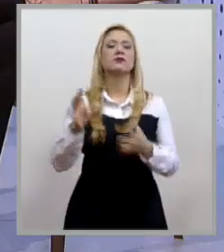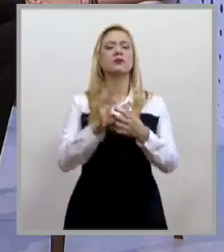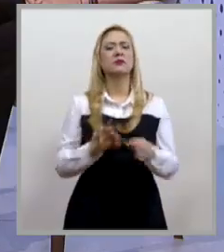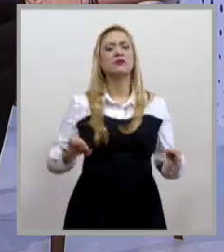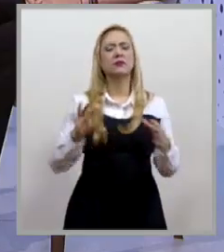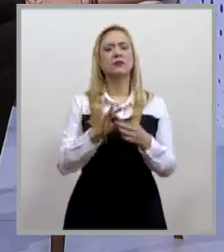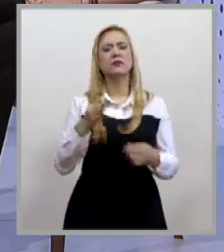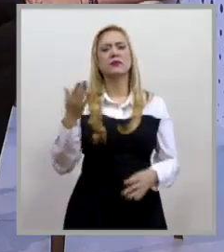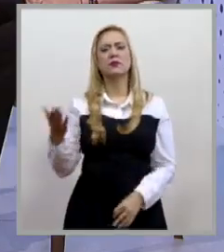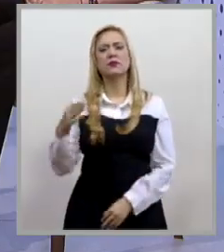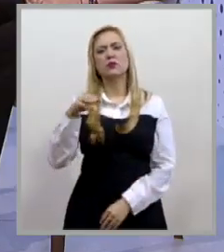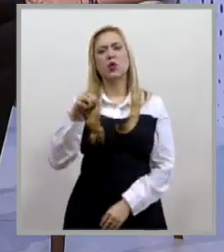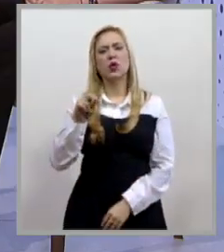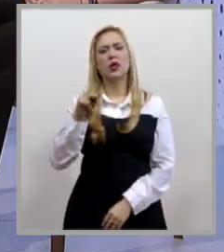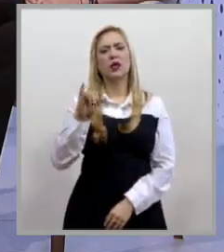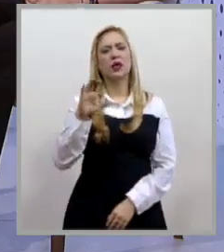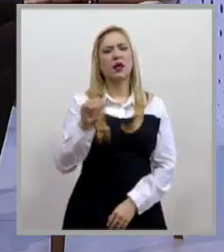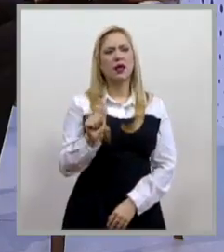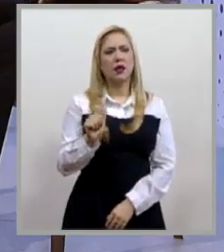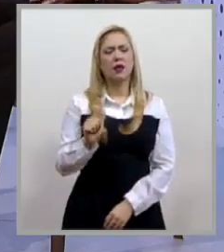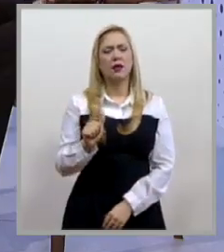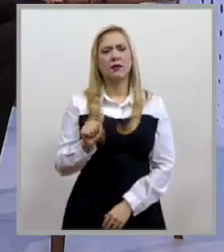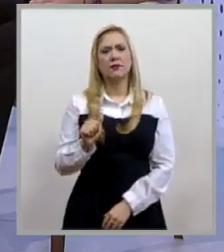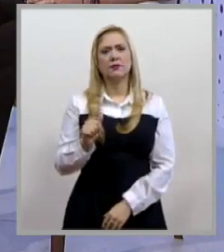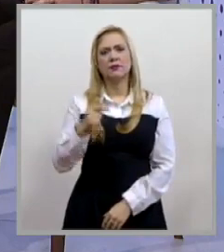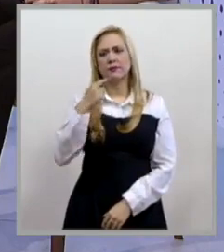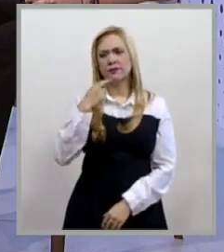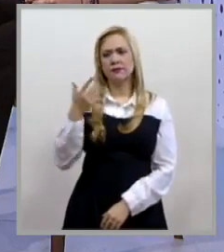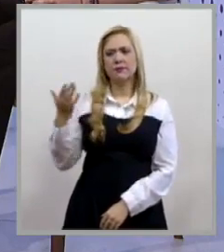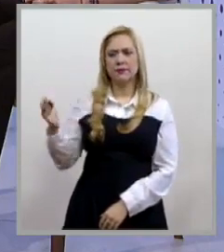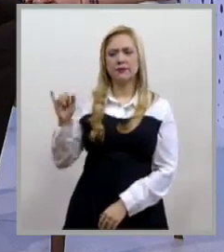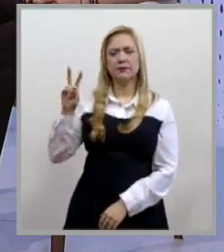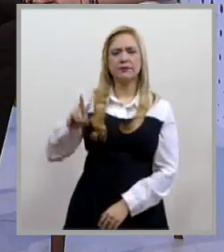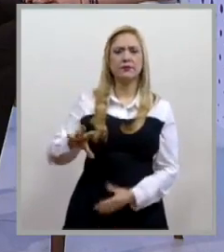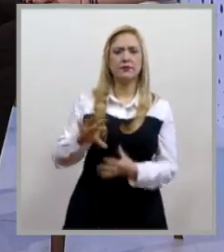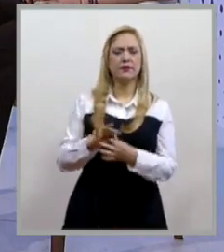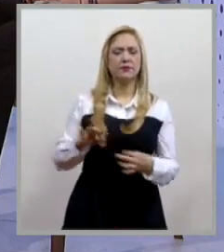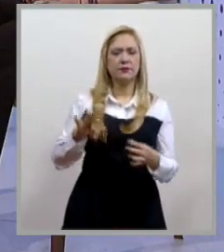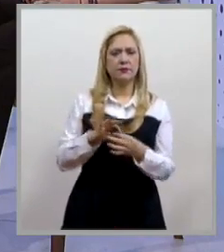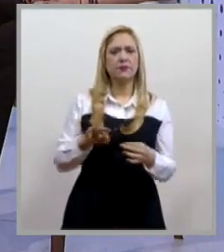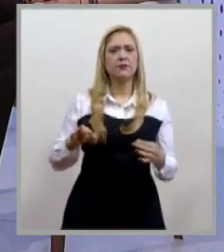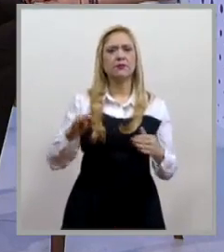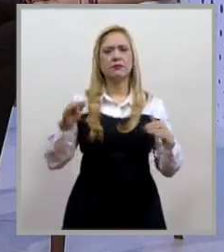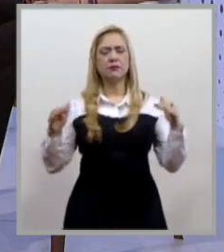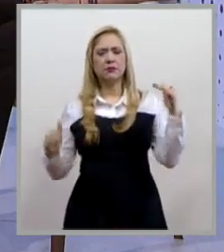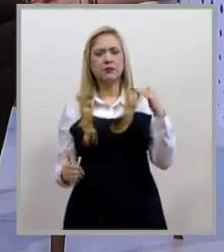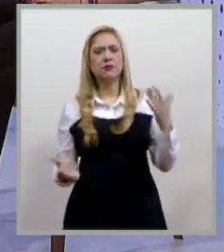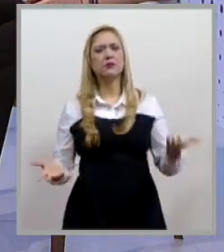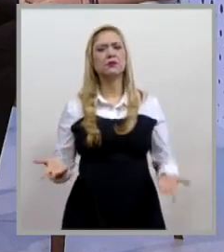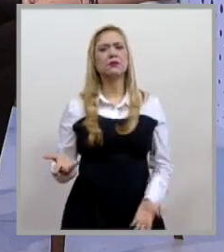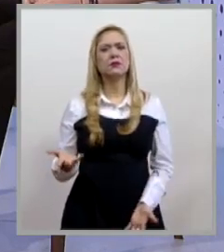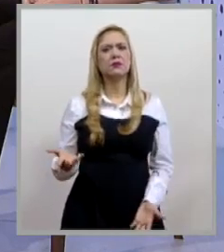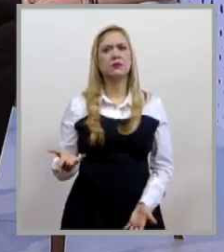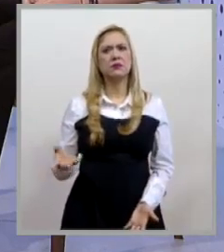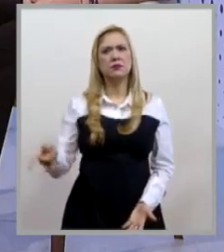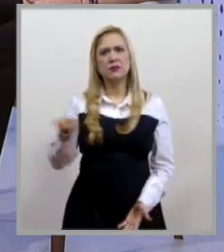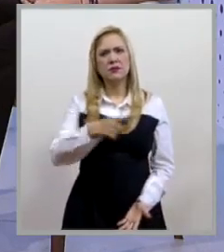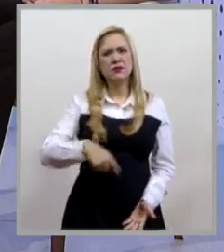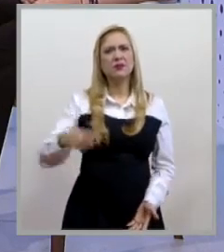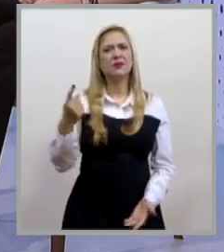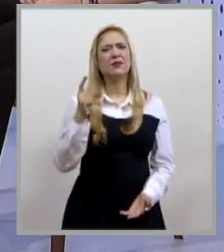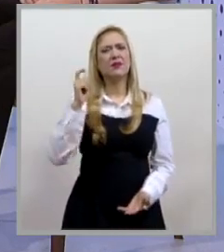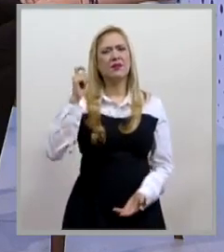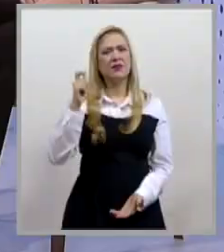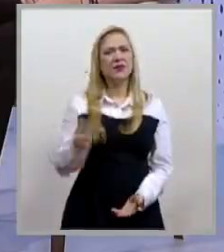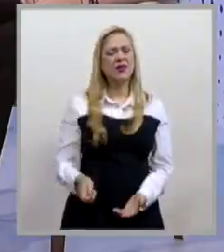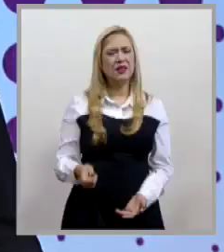tema, Mónica, pues ya nos está mencionando Gaby el tema del contexto, el tema de la desigualdad, de la discriminación estructural. ¿Qué entendemos